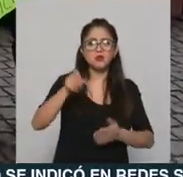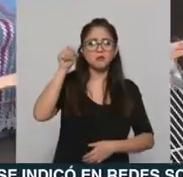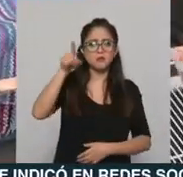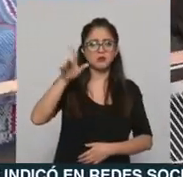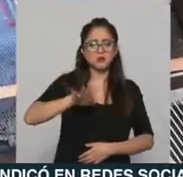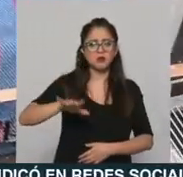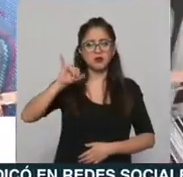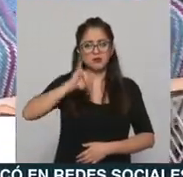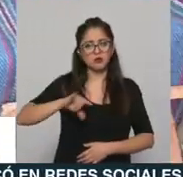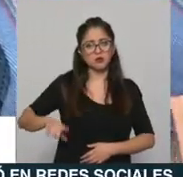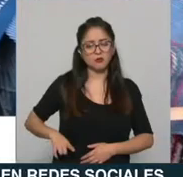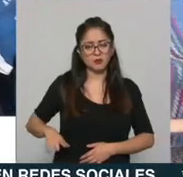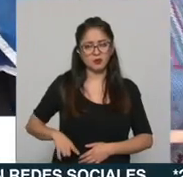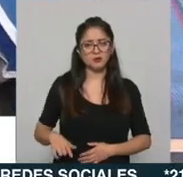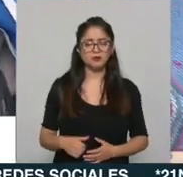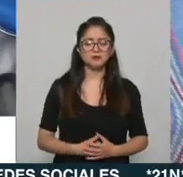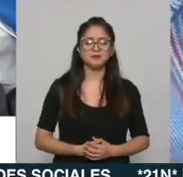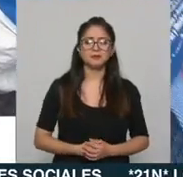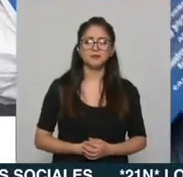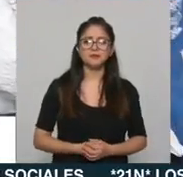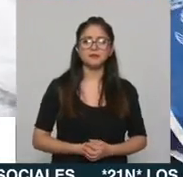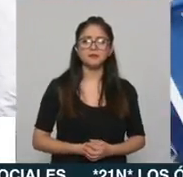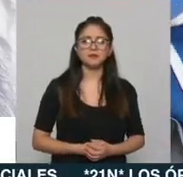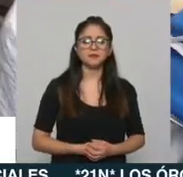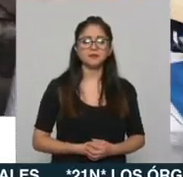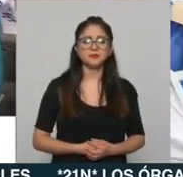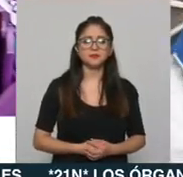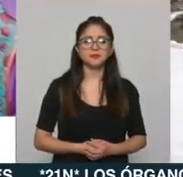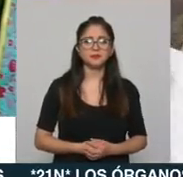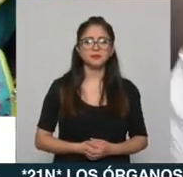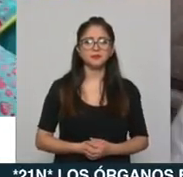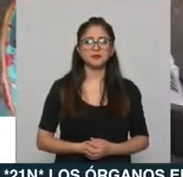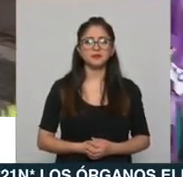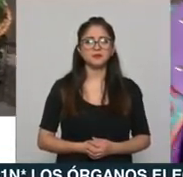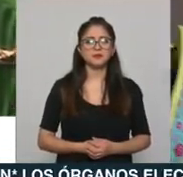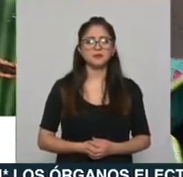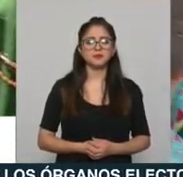de gobierno. Con imágenes de Manuel Hernández, Iraís Morquecho, 21 Noticias.